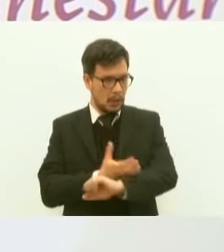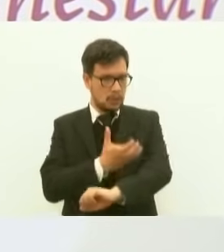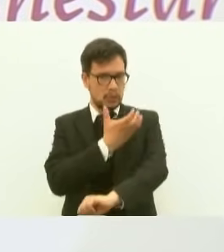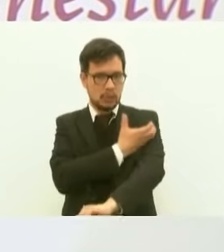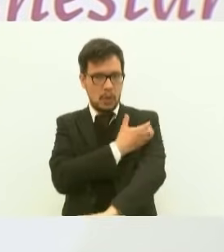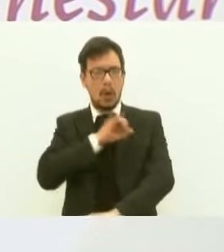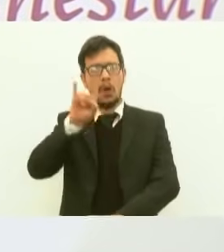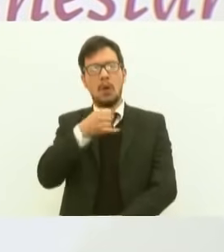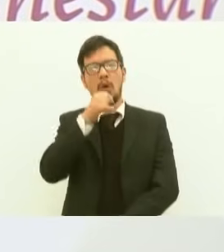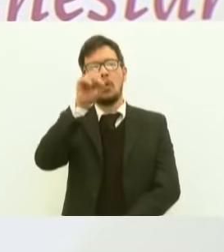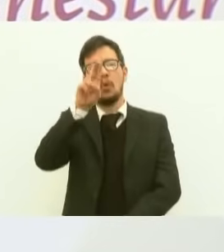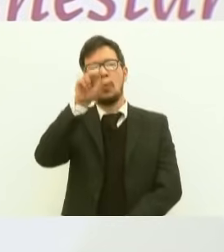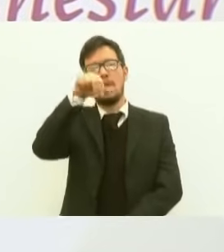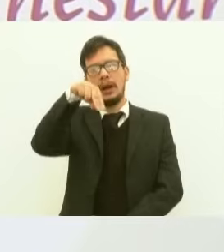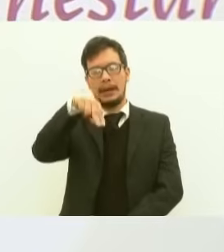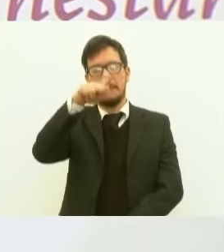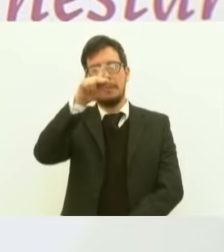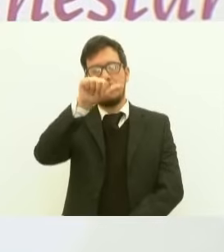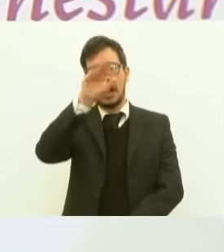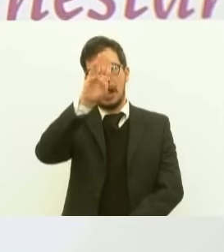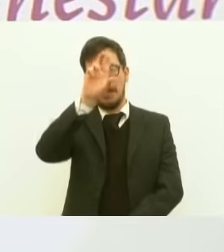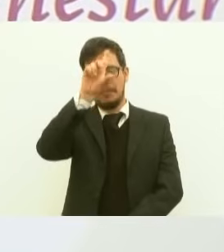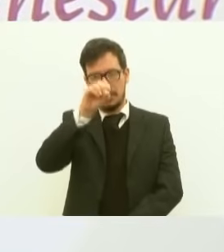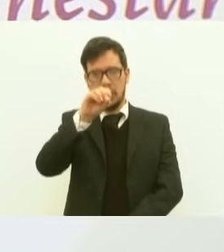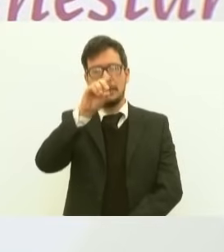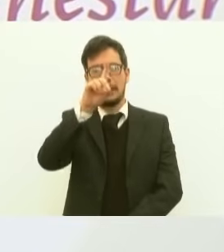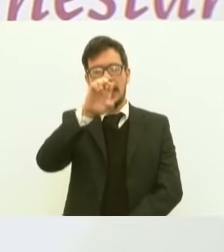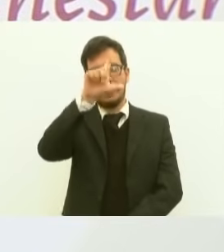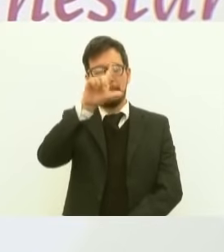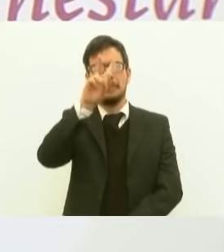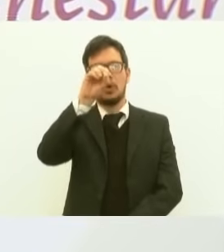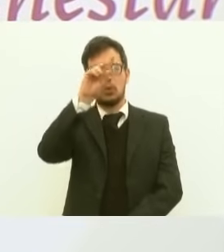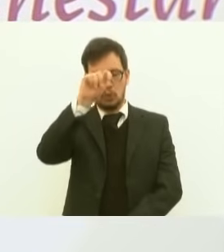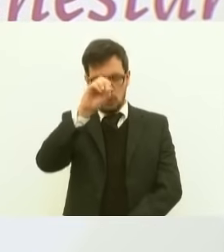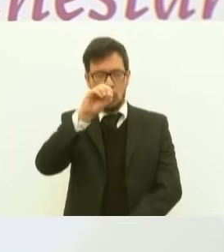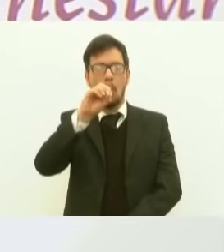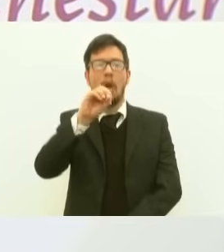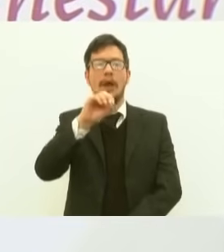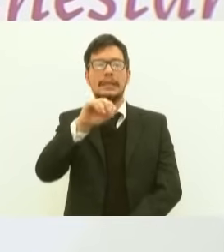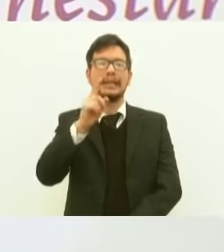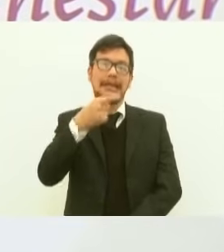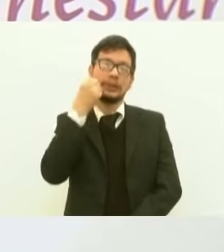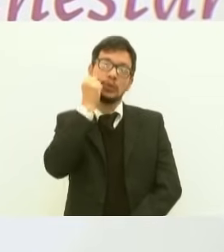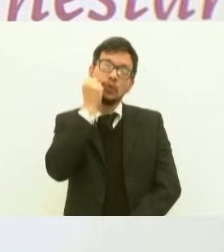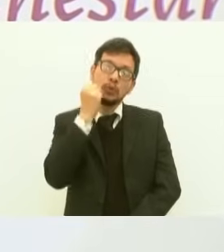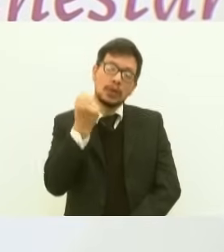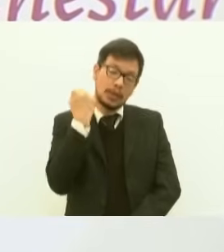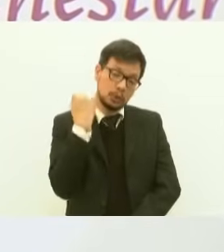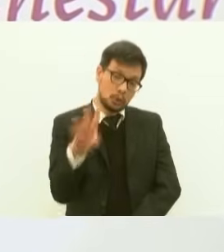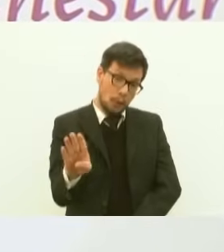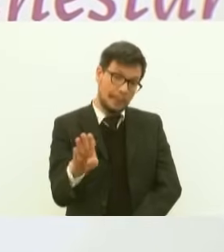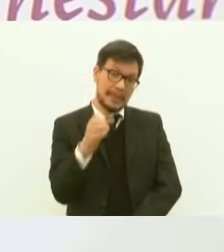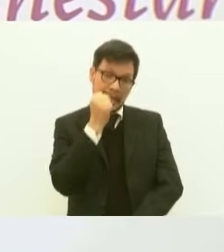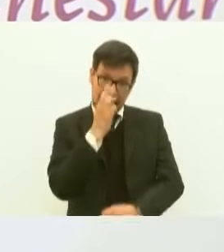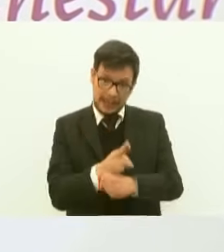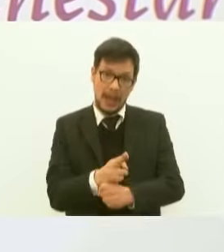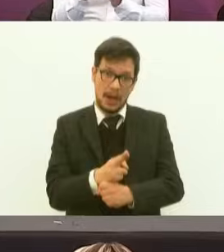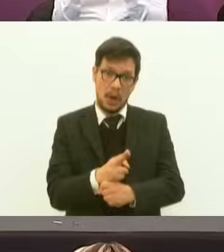Juan Pablo de Botón, que es subsecretario de Hacienda. Ese joven,